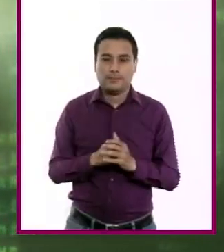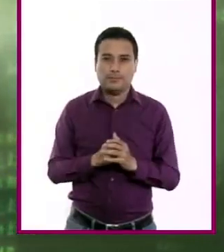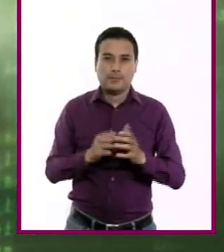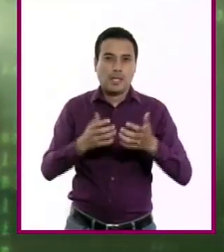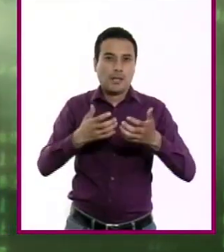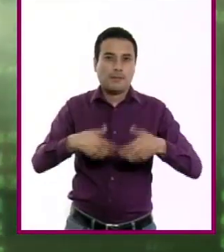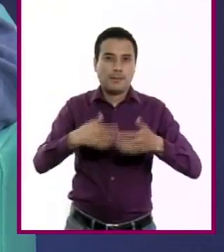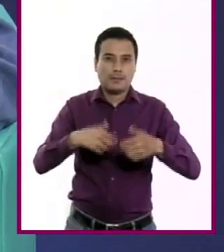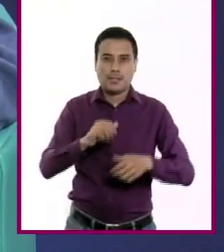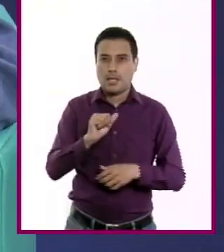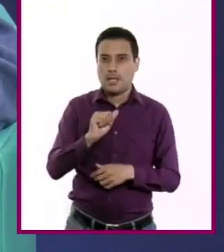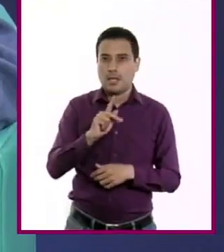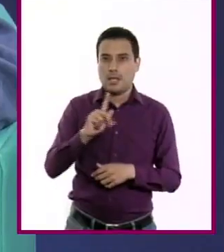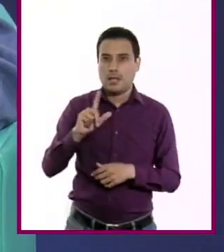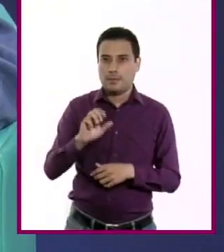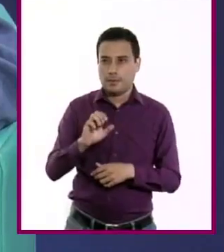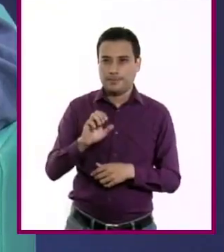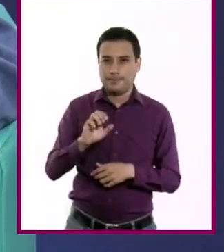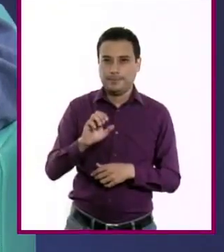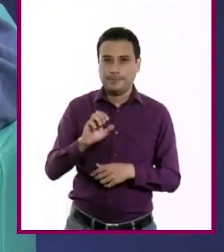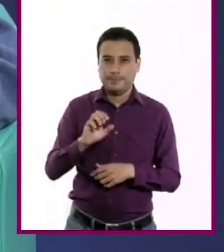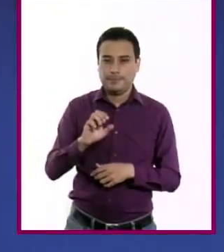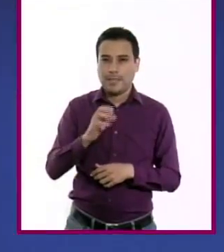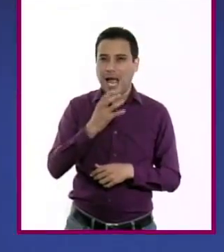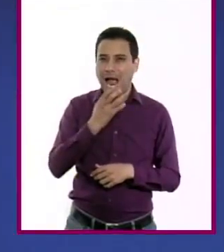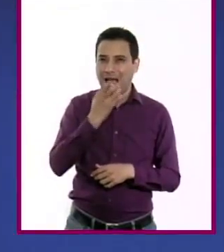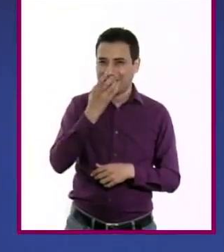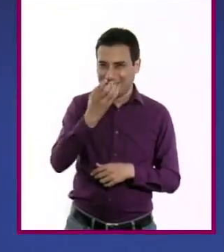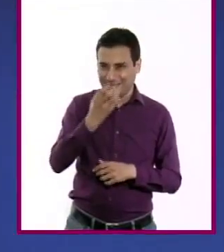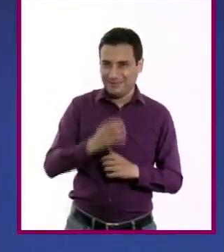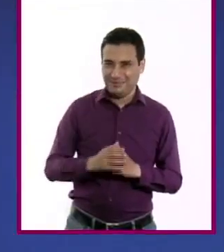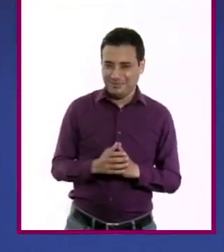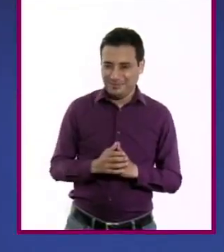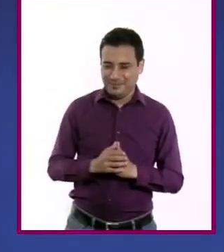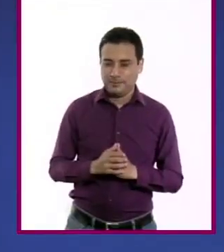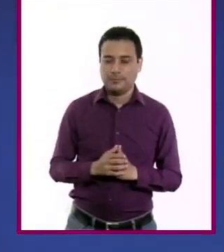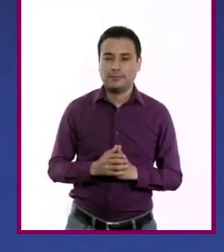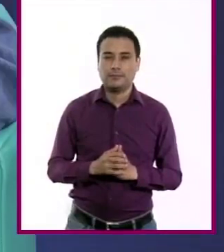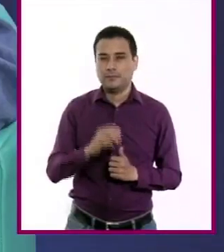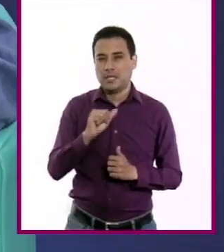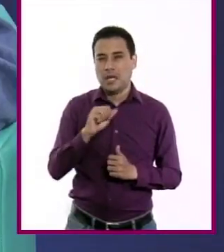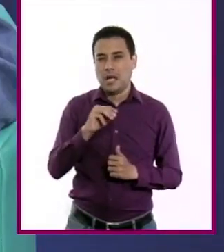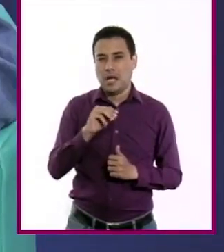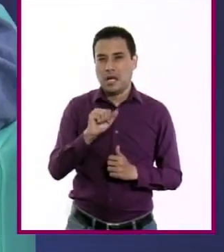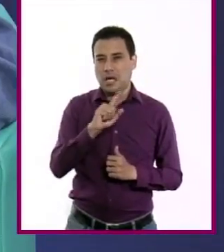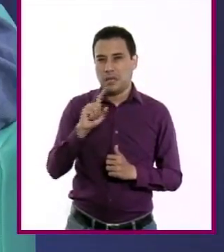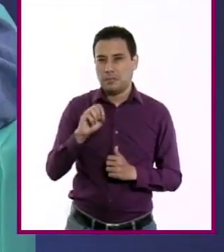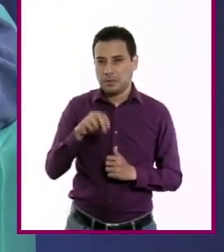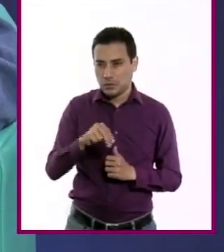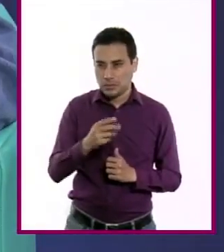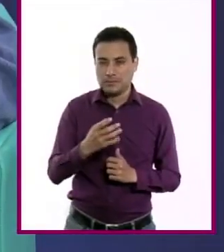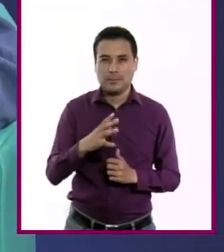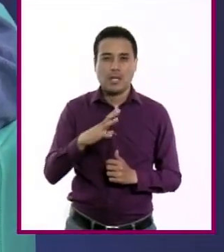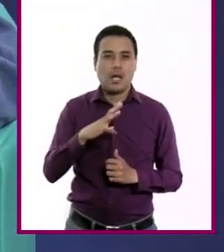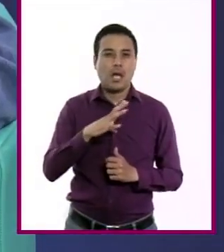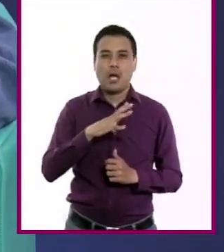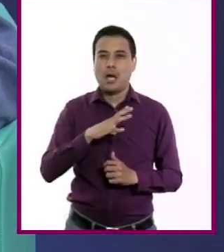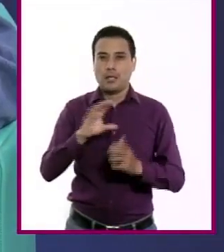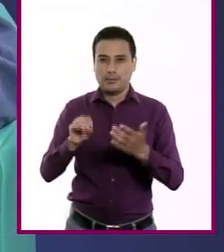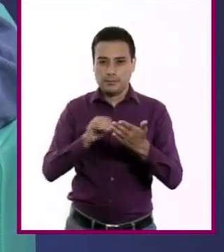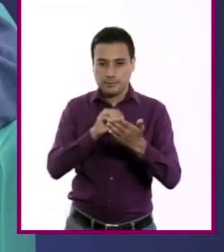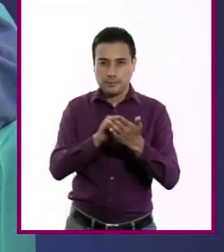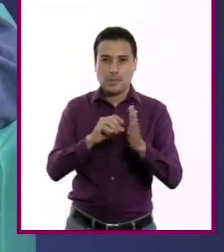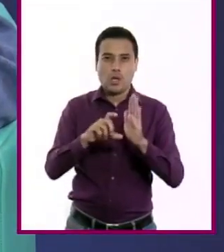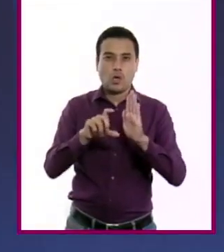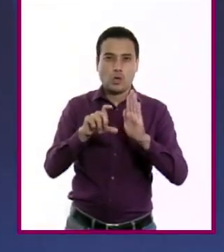empresa Apple, ¿no? Que generalmente son empresas grandes las que ocupan Apple, Amazon, todo este tipo. Te ponen el logo, te pone uh-huh. que viene